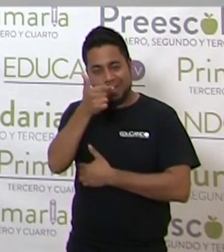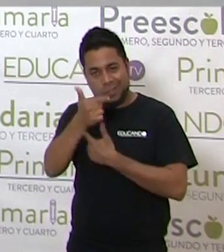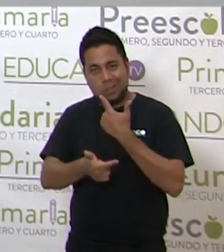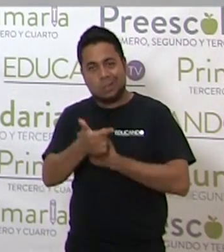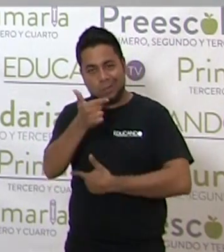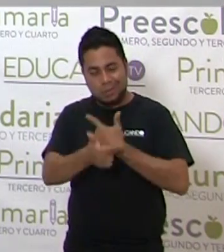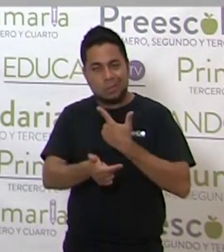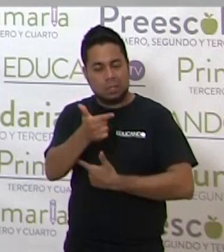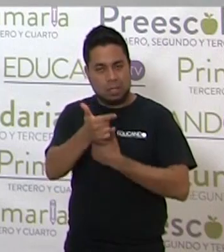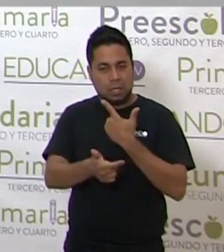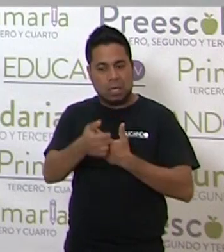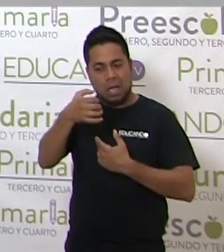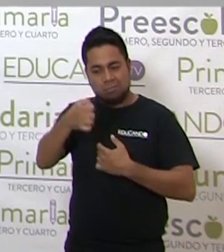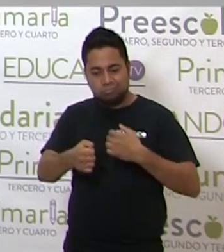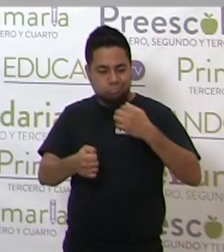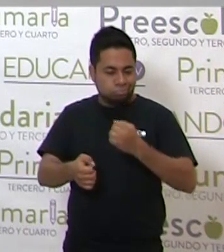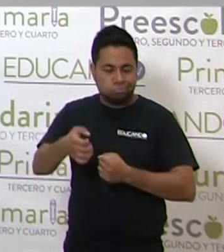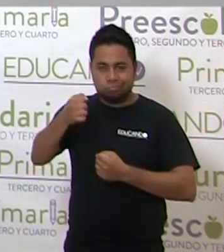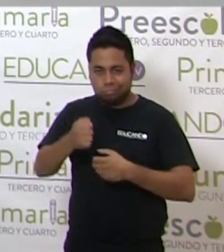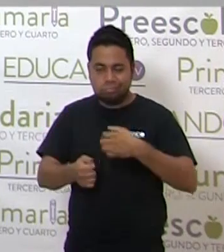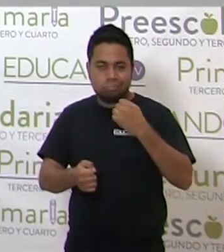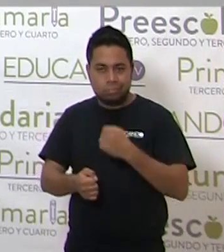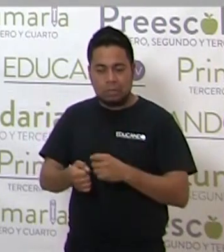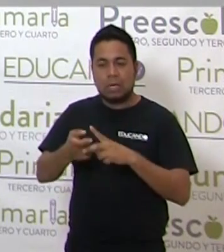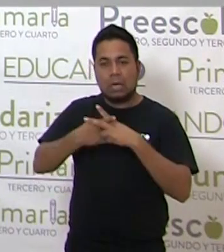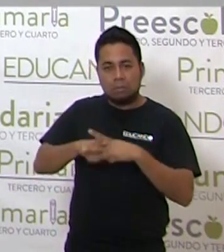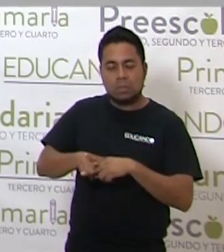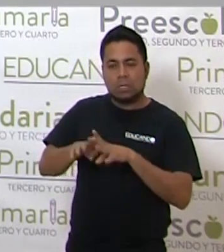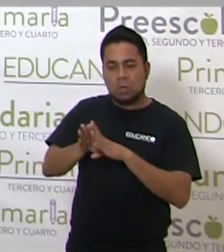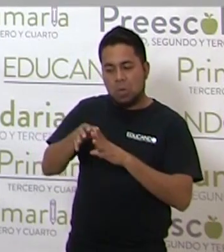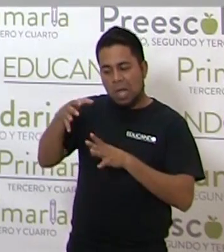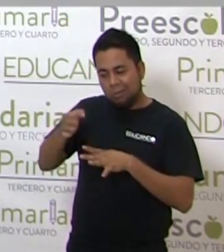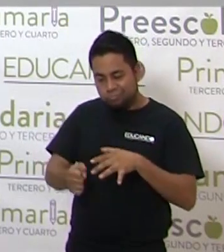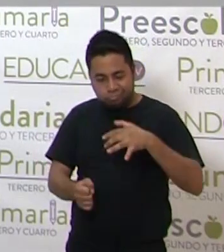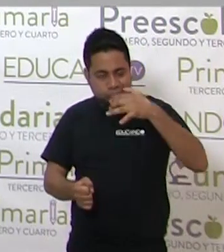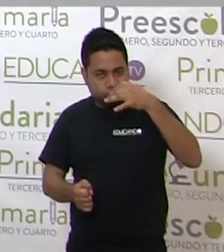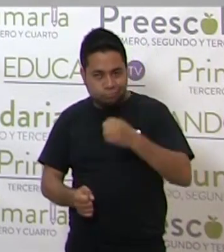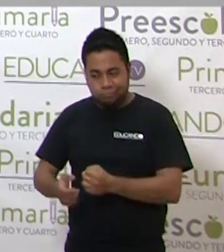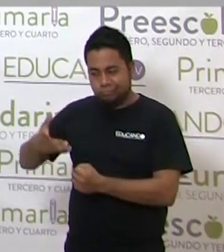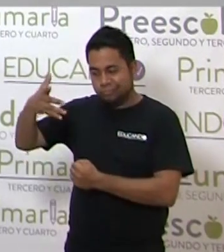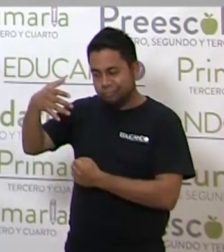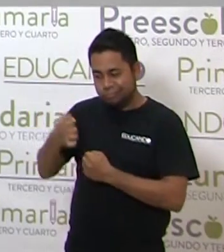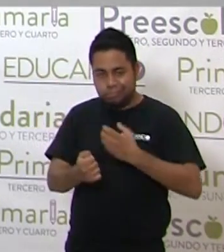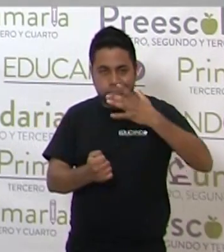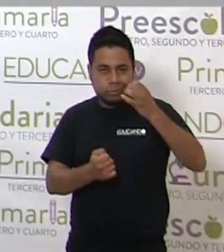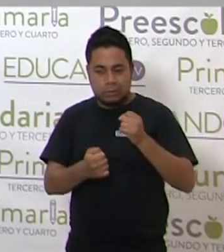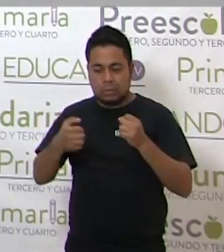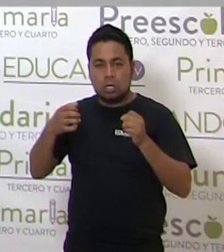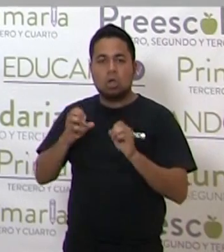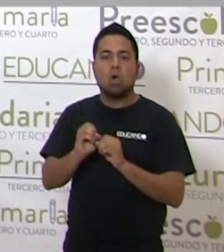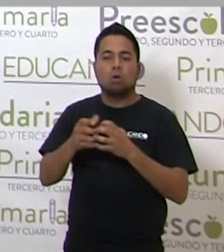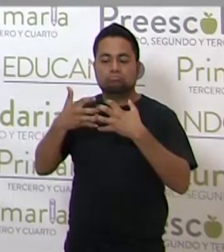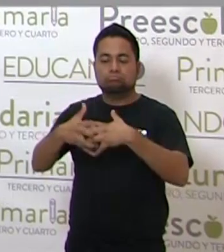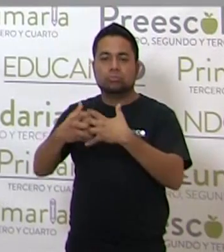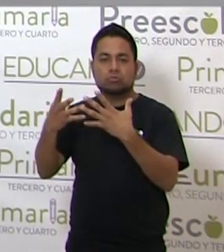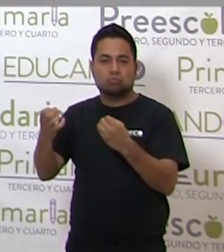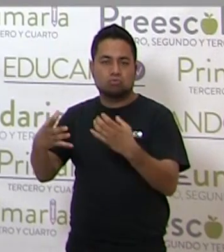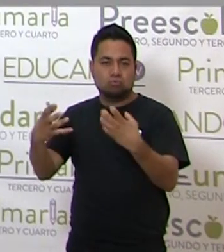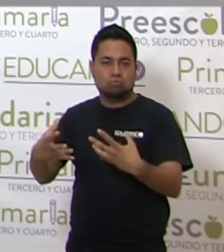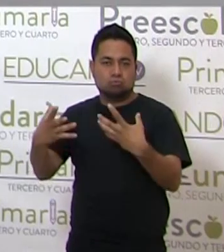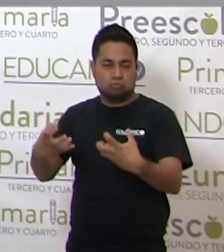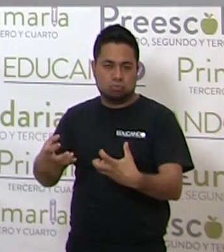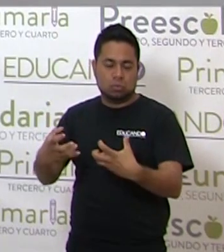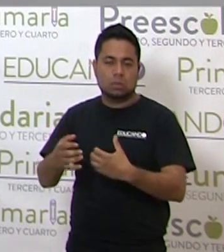leche. Inicia el proceso de su explotación a través del ordeña manual o mecánico.